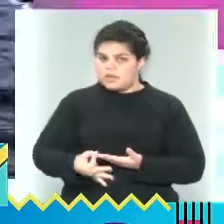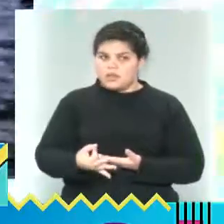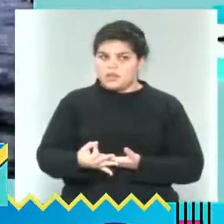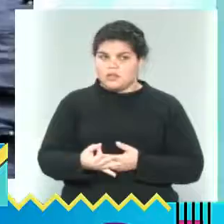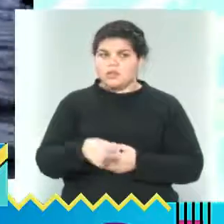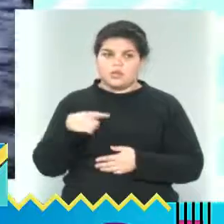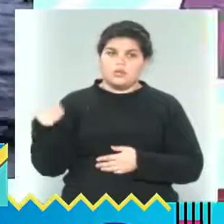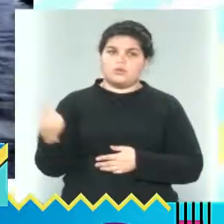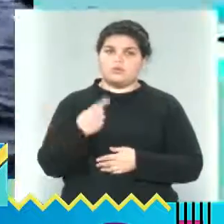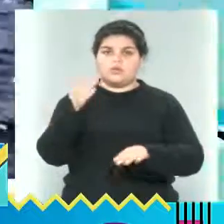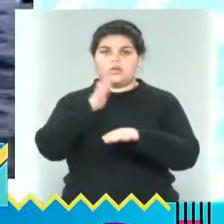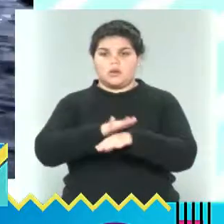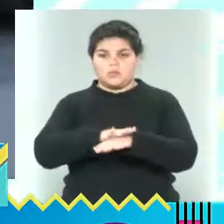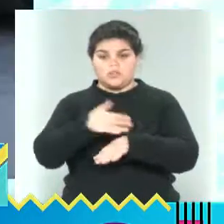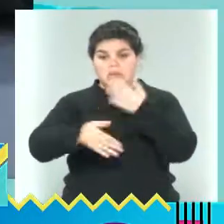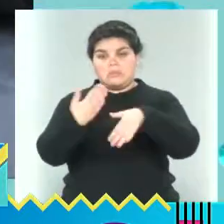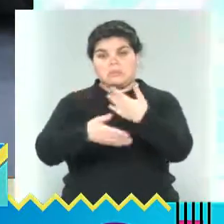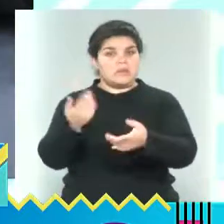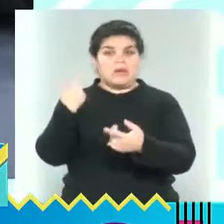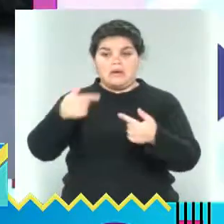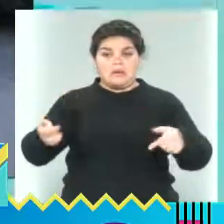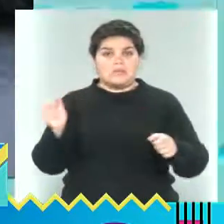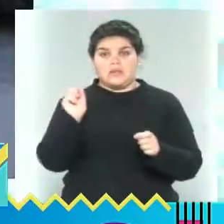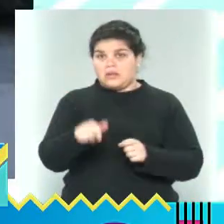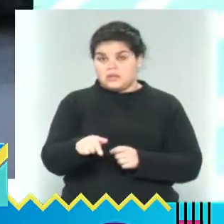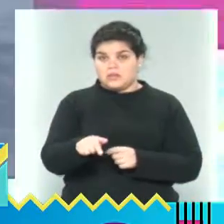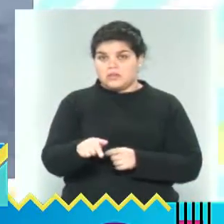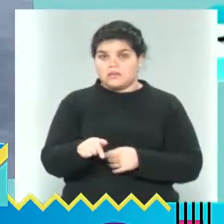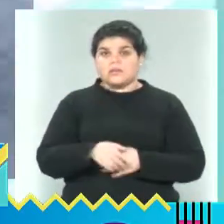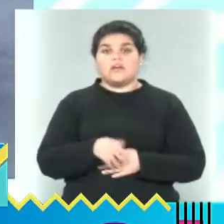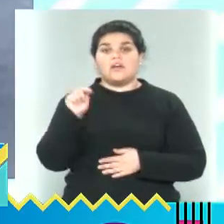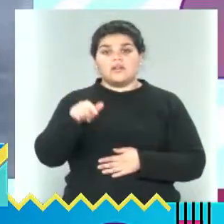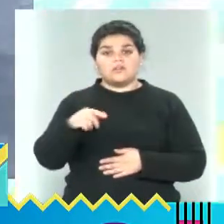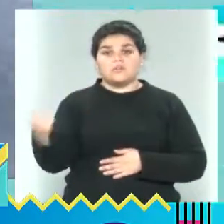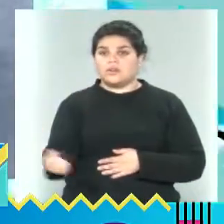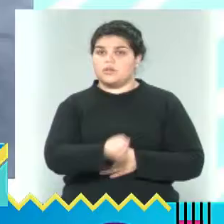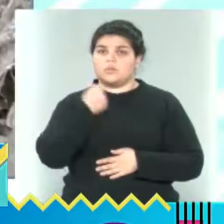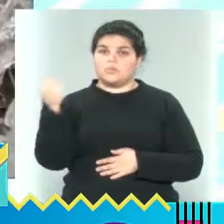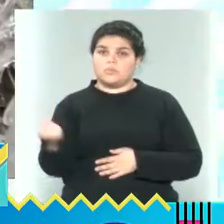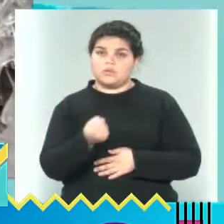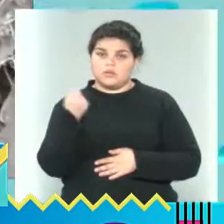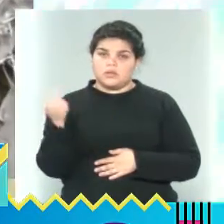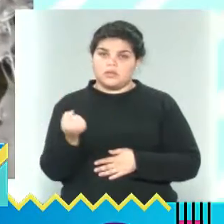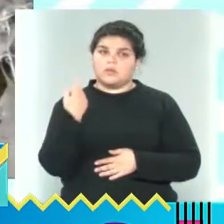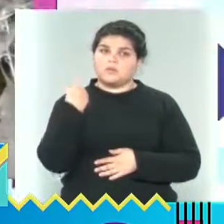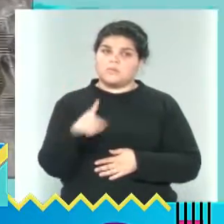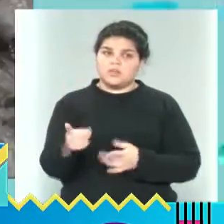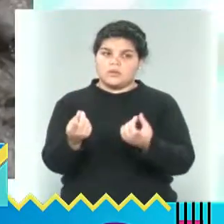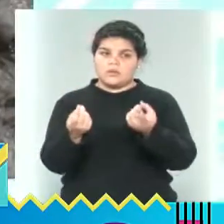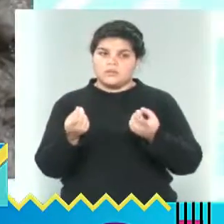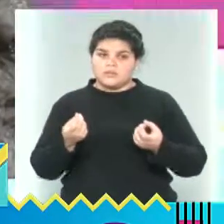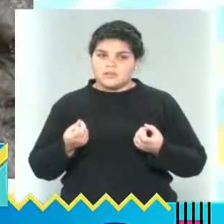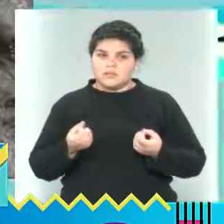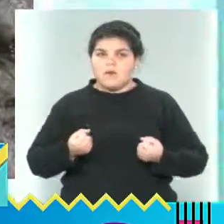en la cual me toca desempeñarme, creo que sería uno de los pilares más importantes, pero que tiene que ser con una intensidad